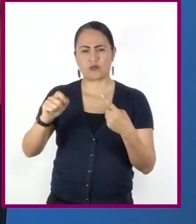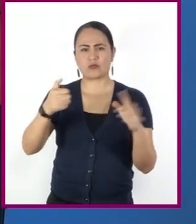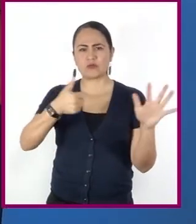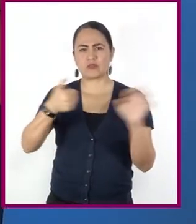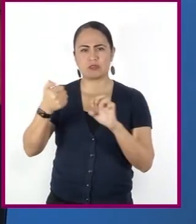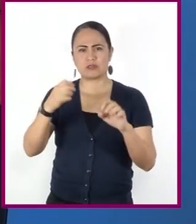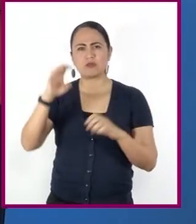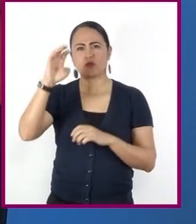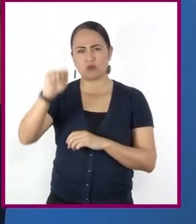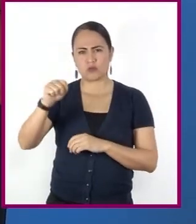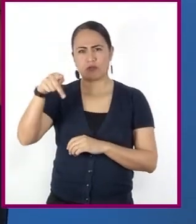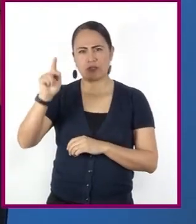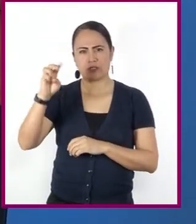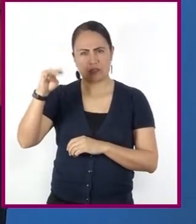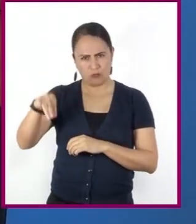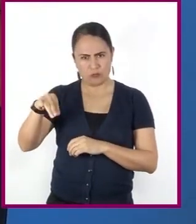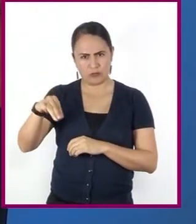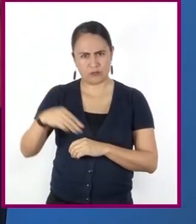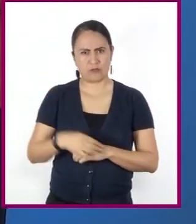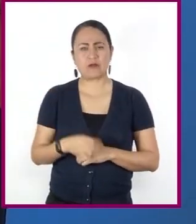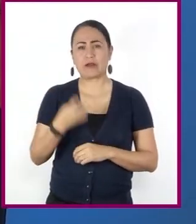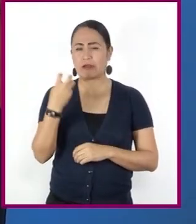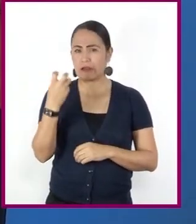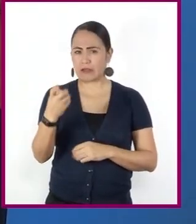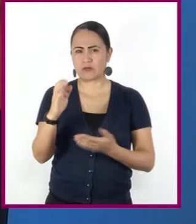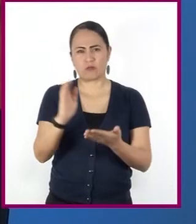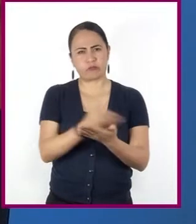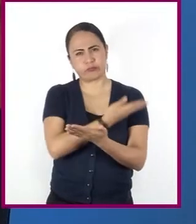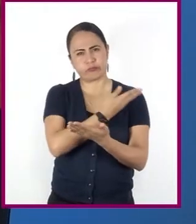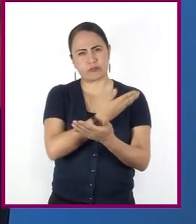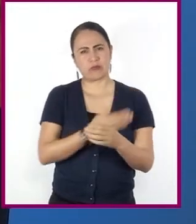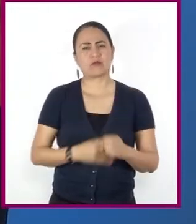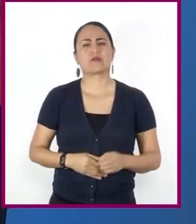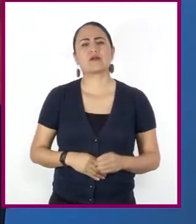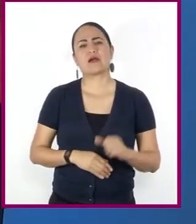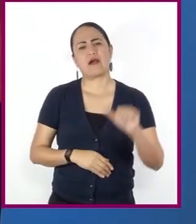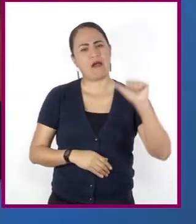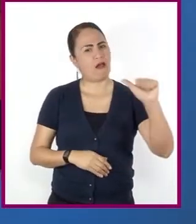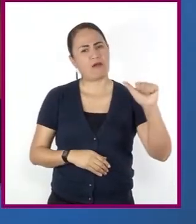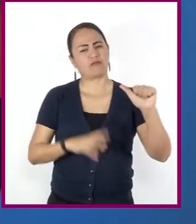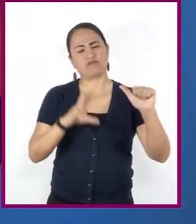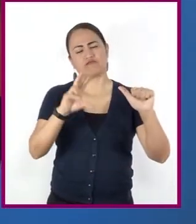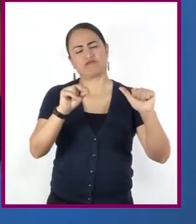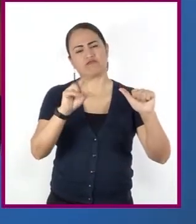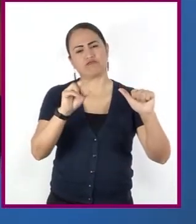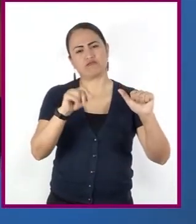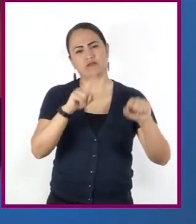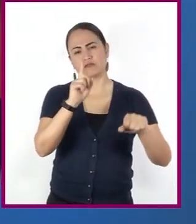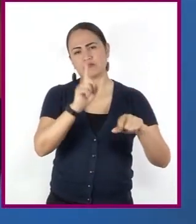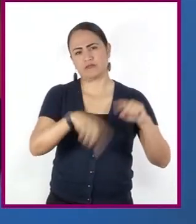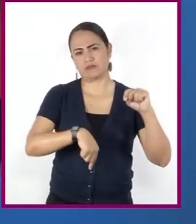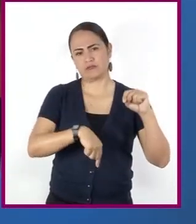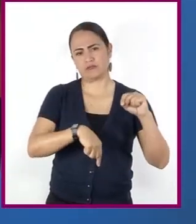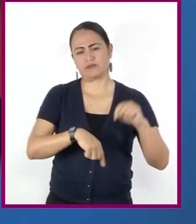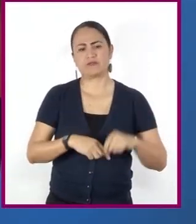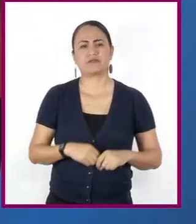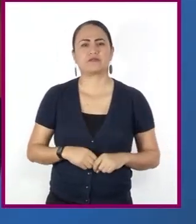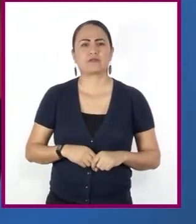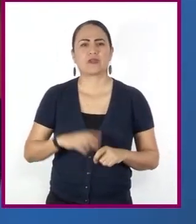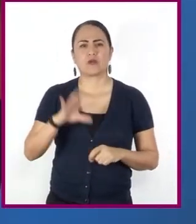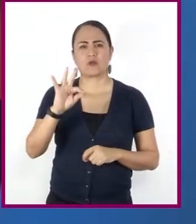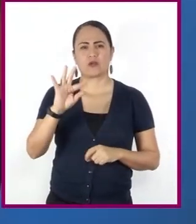1.609 kilómetros. Eso descarta de inmediato la respuesta de la opción A. Entonces,